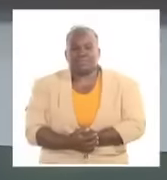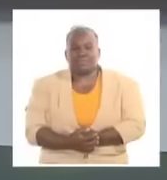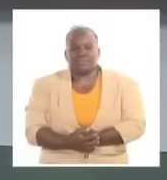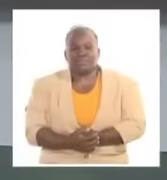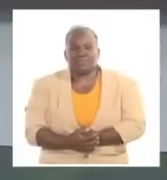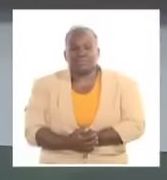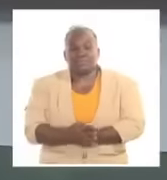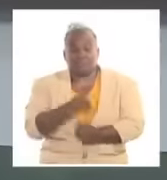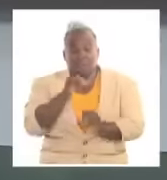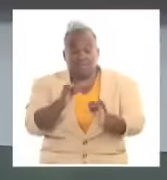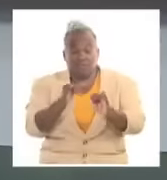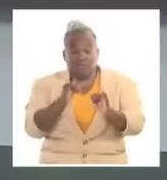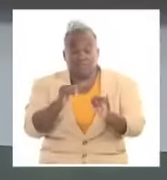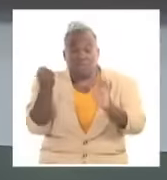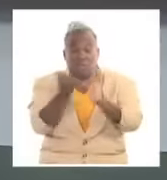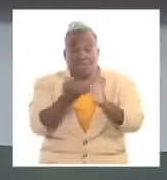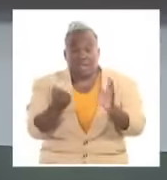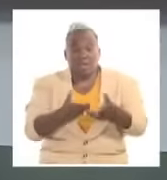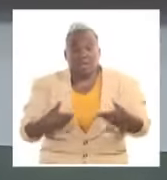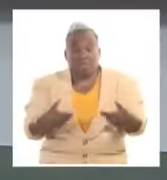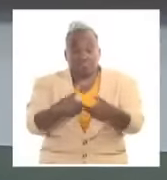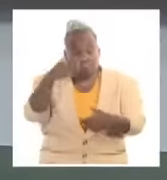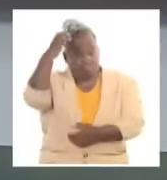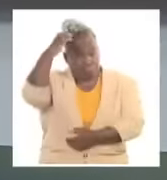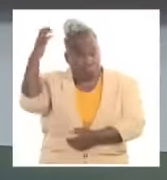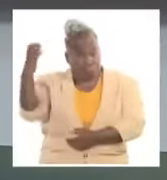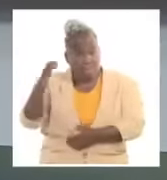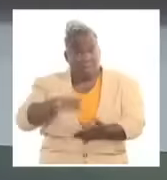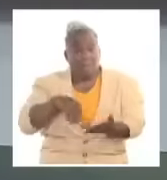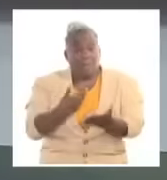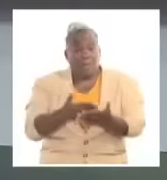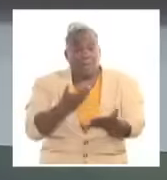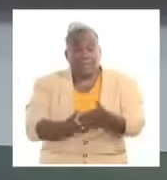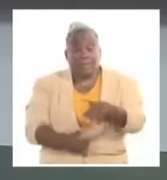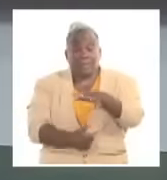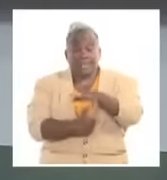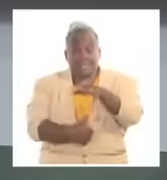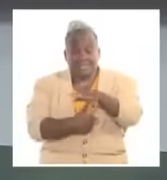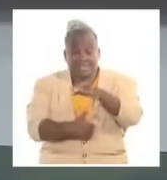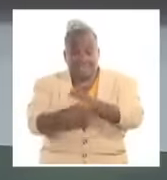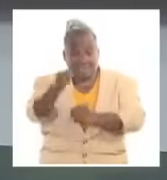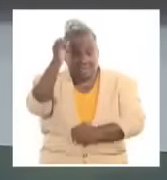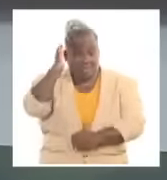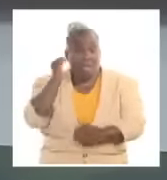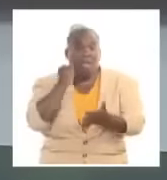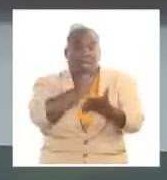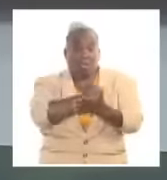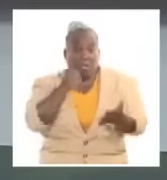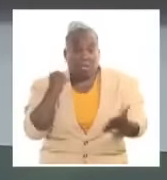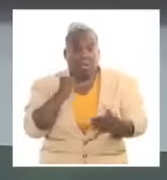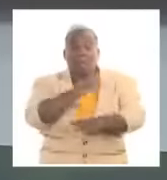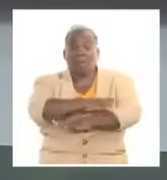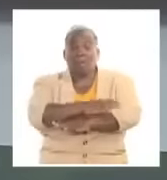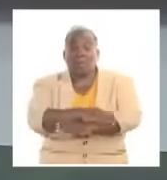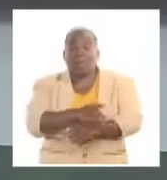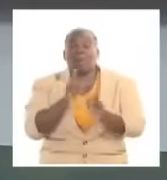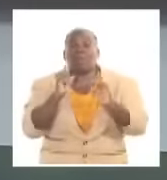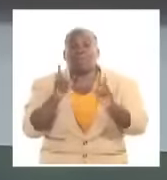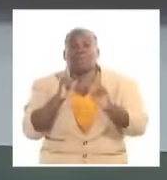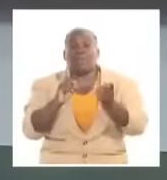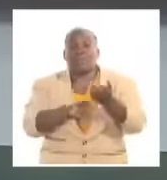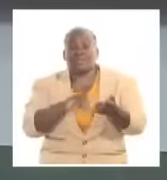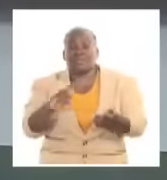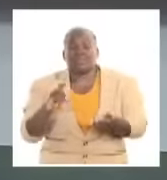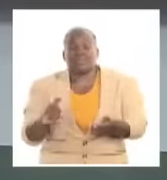Nota oficial. El Consejo de Estado, a propuesta del presidente de la República y previa aprobación del Buró Político del Comité Central del PCC,